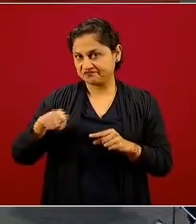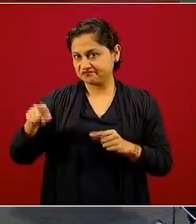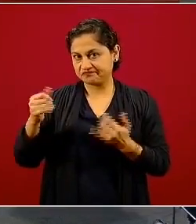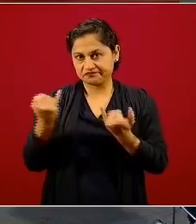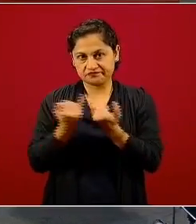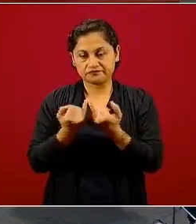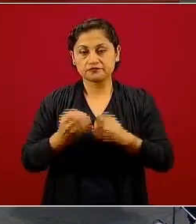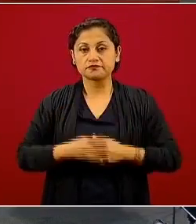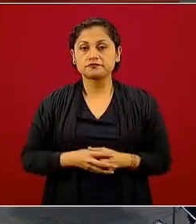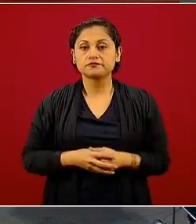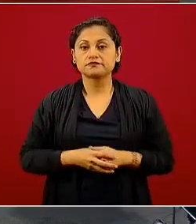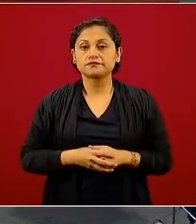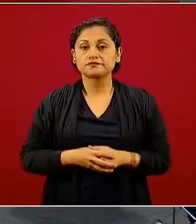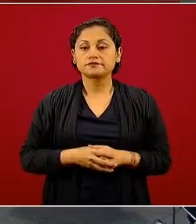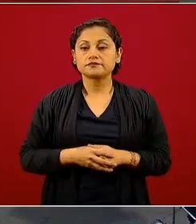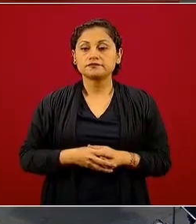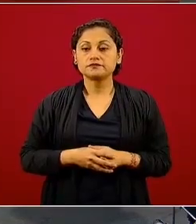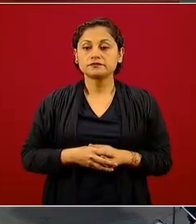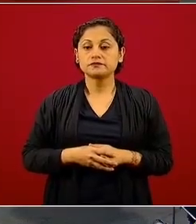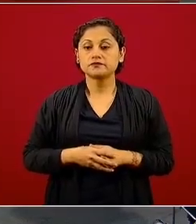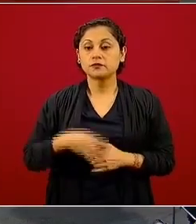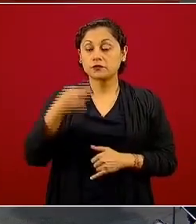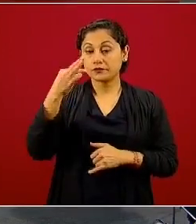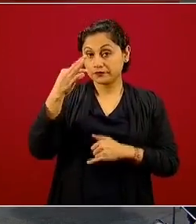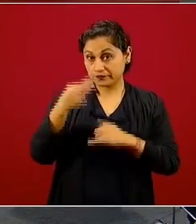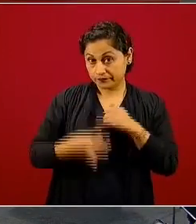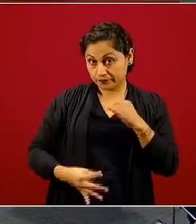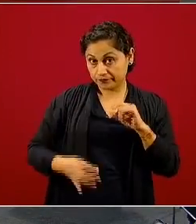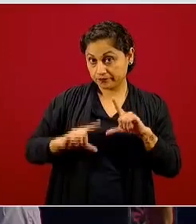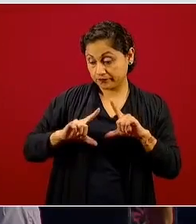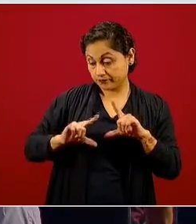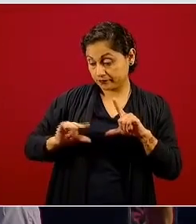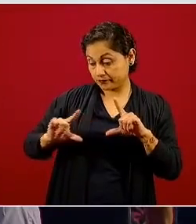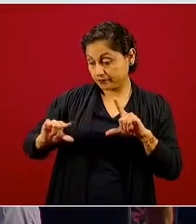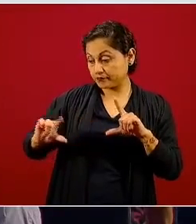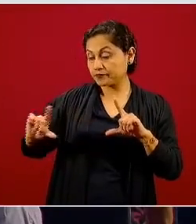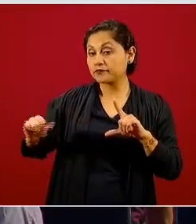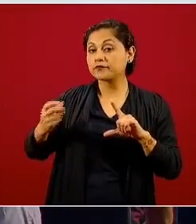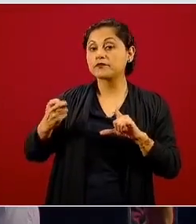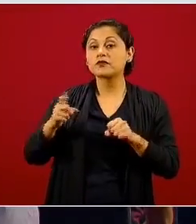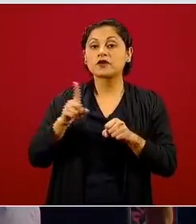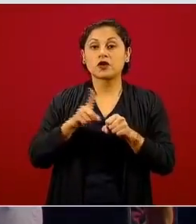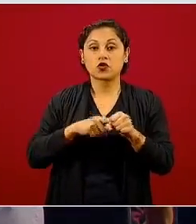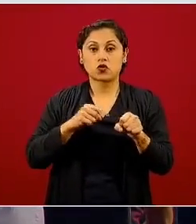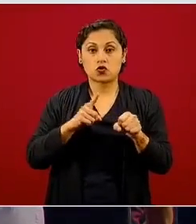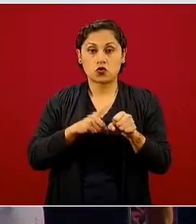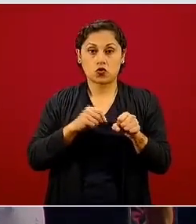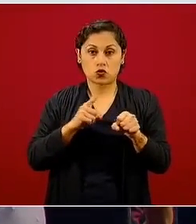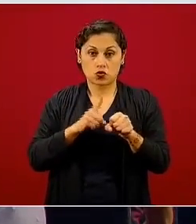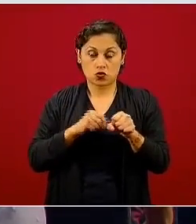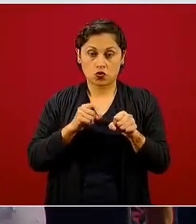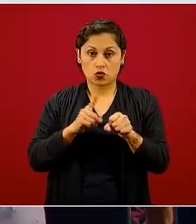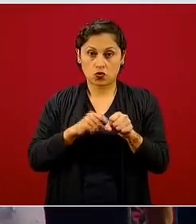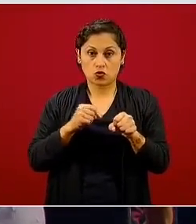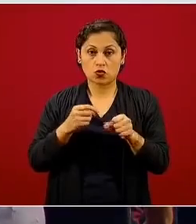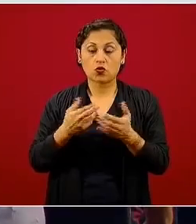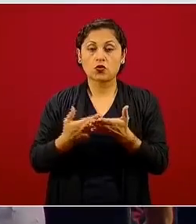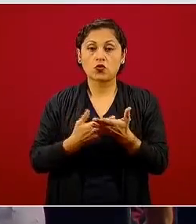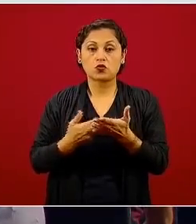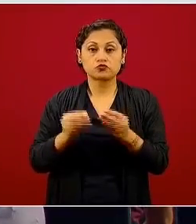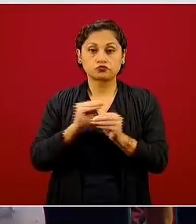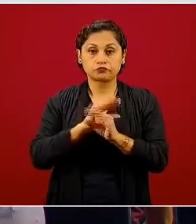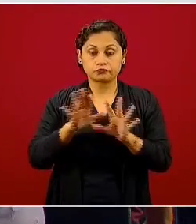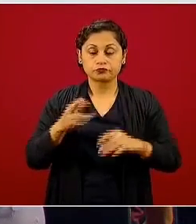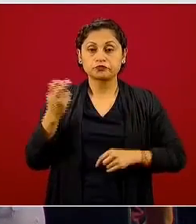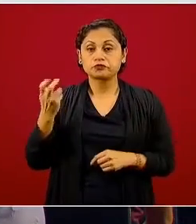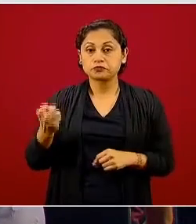las columnas de color salmón tenemos lo que ha estado ocurriendo